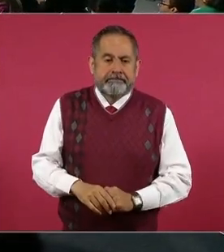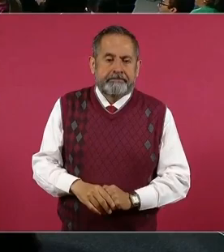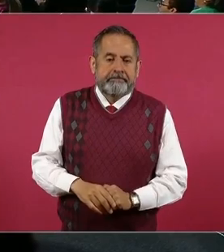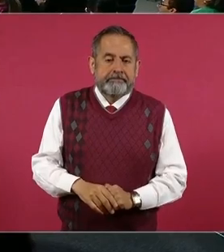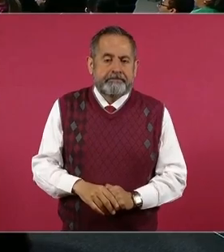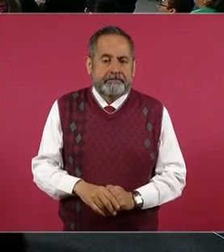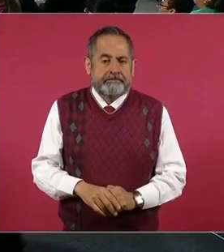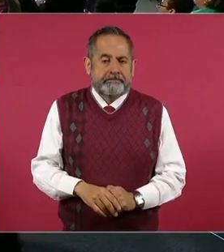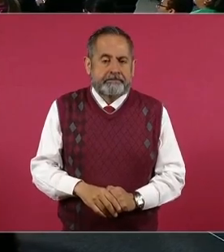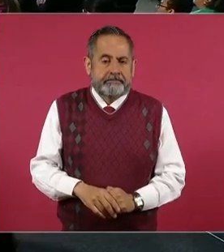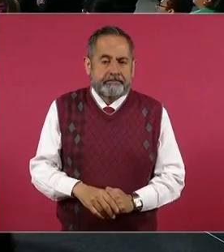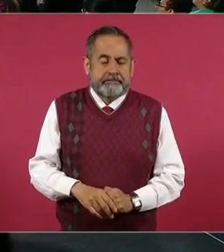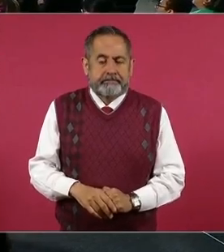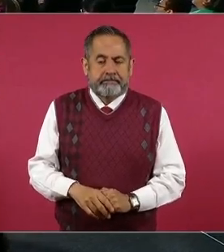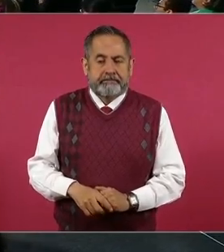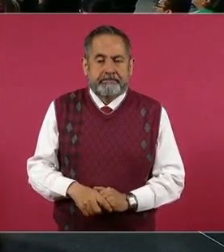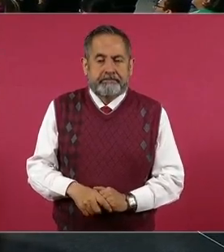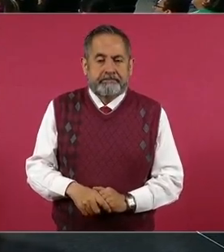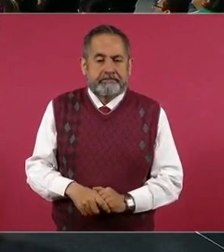Claudia.